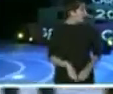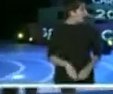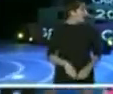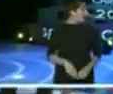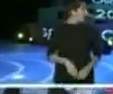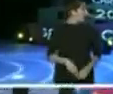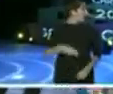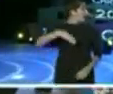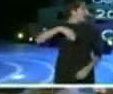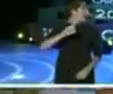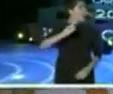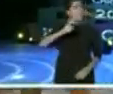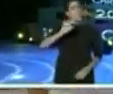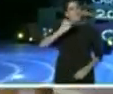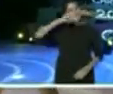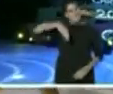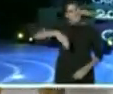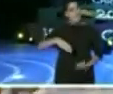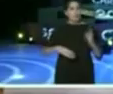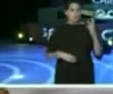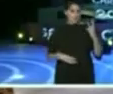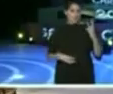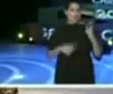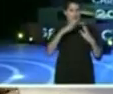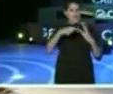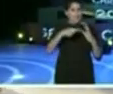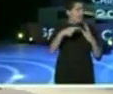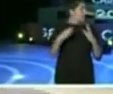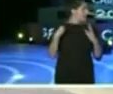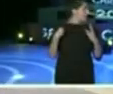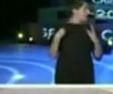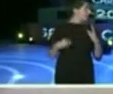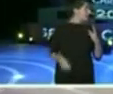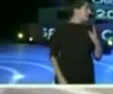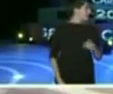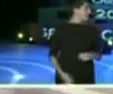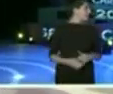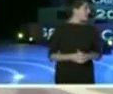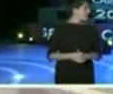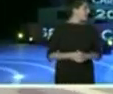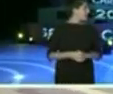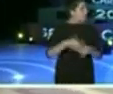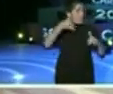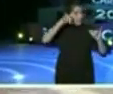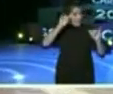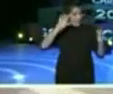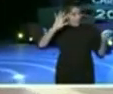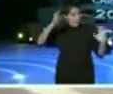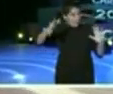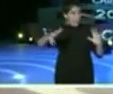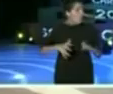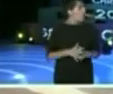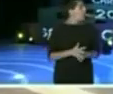hijos. Familia Alpeso, sobre el escenario. Maravilloso. ¿Y el diablo quién es? El diablo ese que tienes ahí atrás. Este diablo que tienes aquí, este diablo loco. Este es un niño, pero más